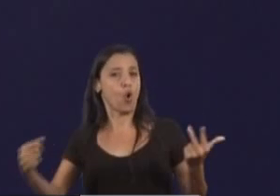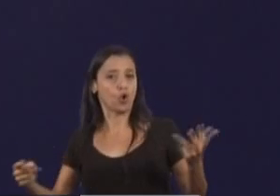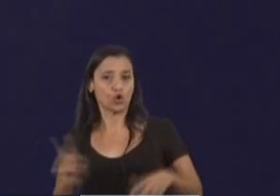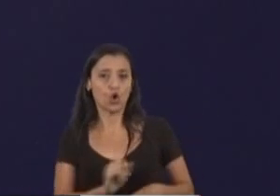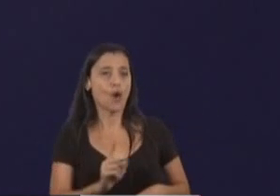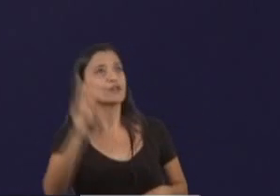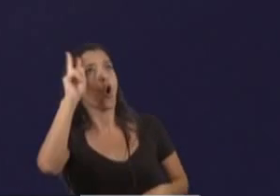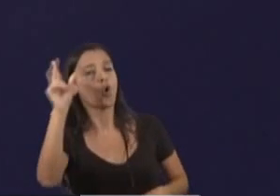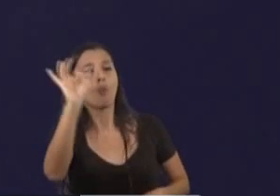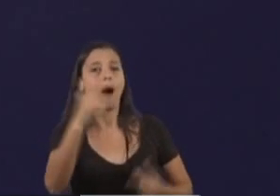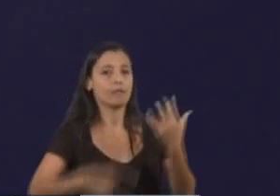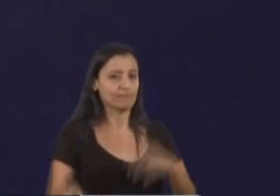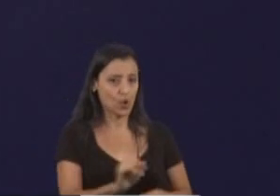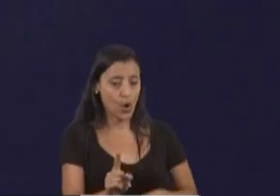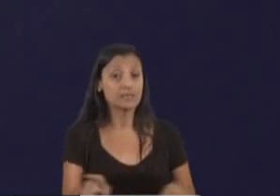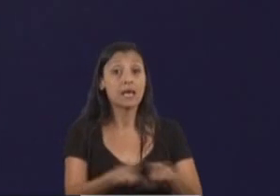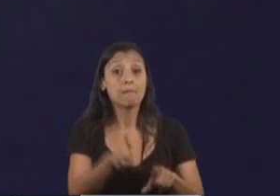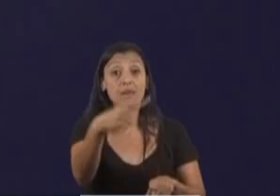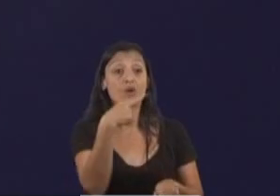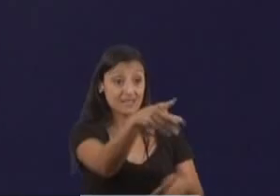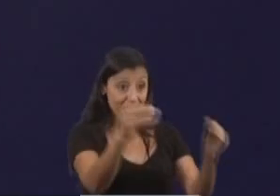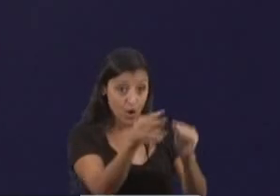lo que decía el compañero Menegazzi,